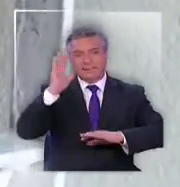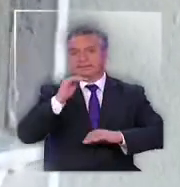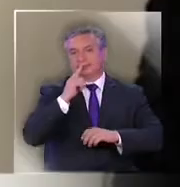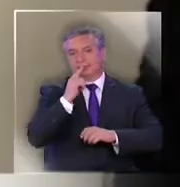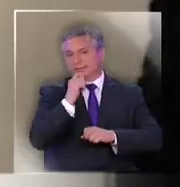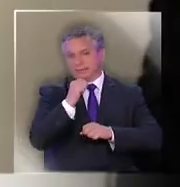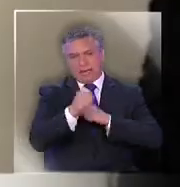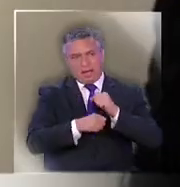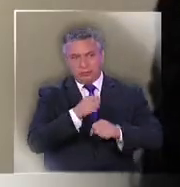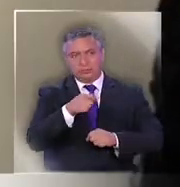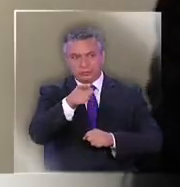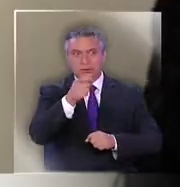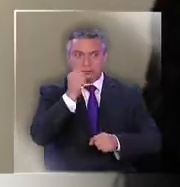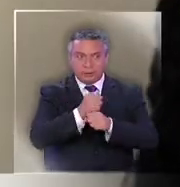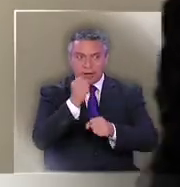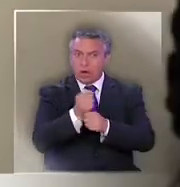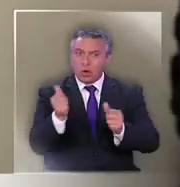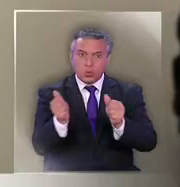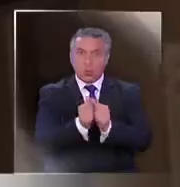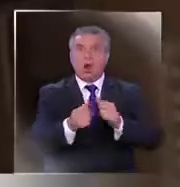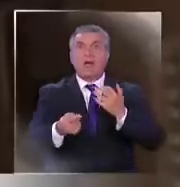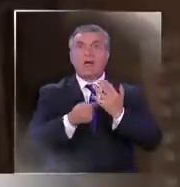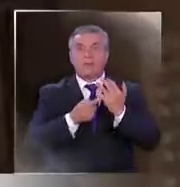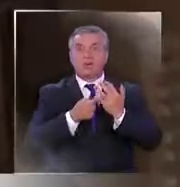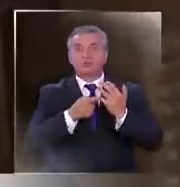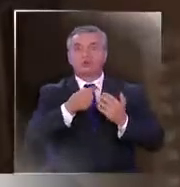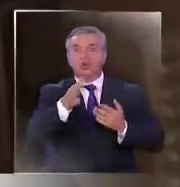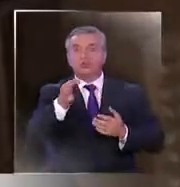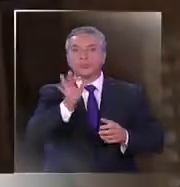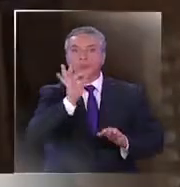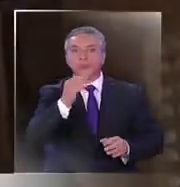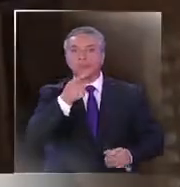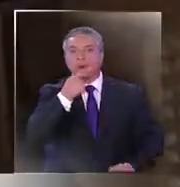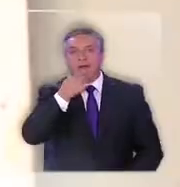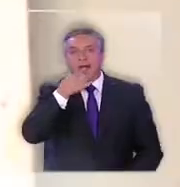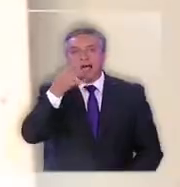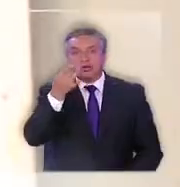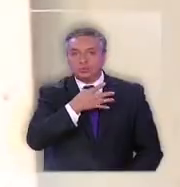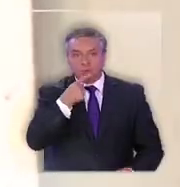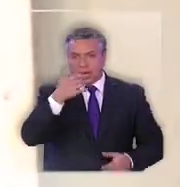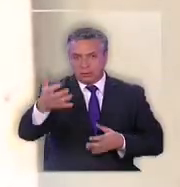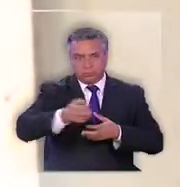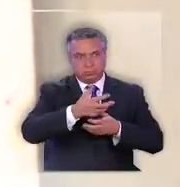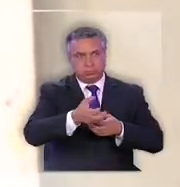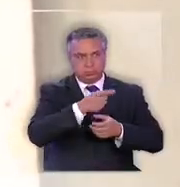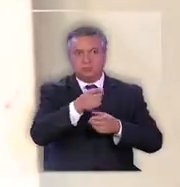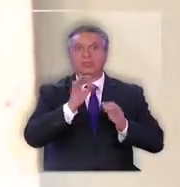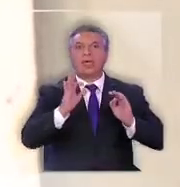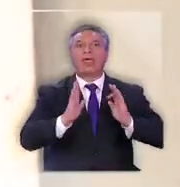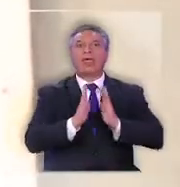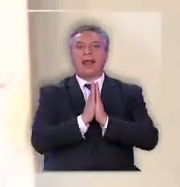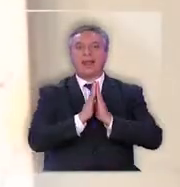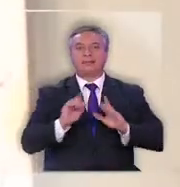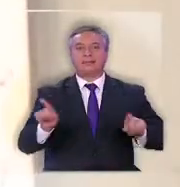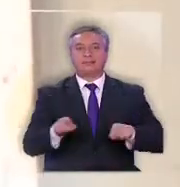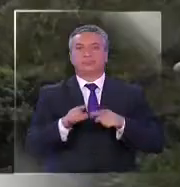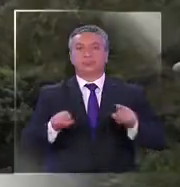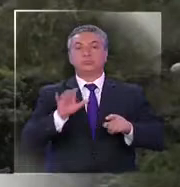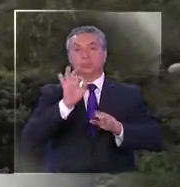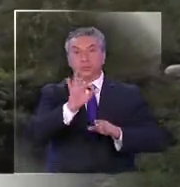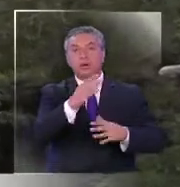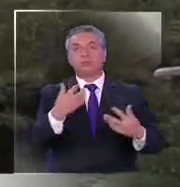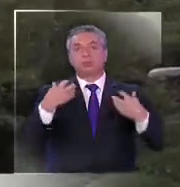Trabajó gran parte de su vida junto a su esposo cosechando azúcar. Fue profesora, organista de la iglesia y encargada del cementerio